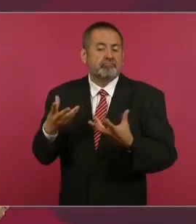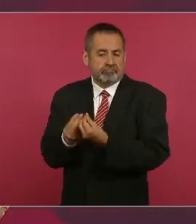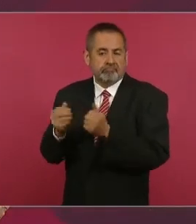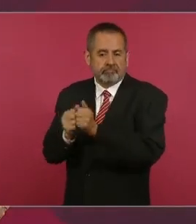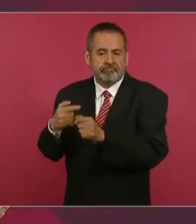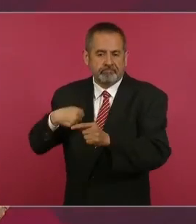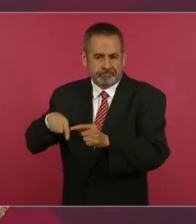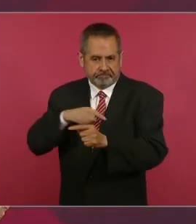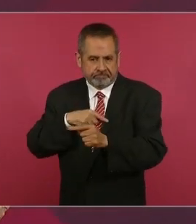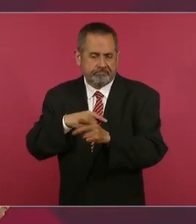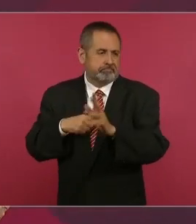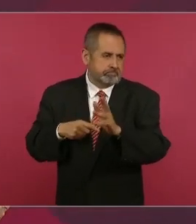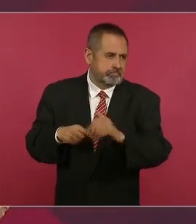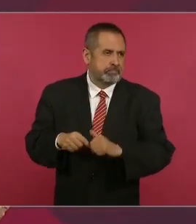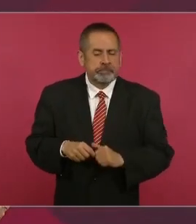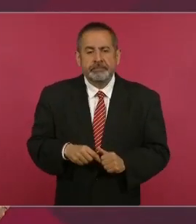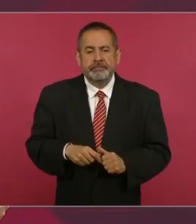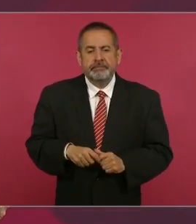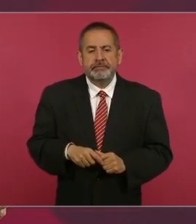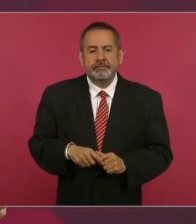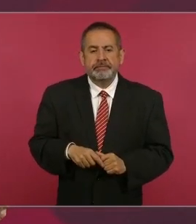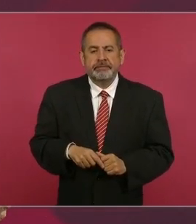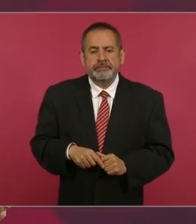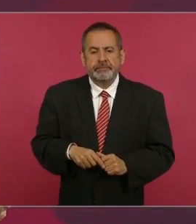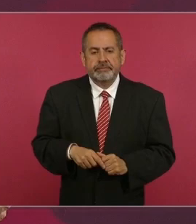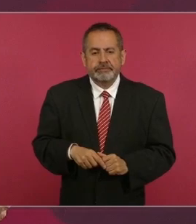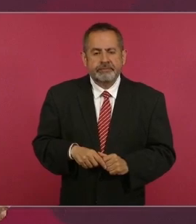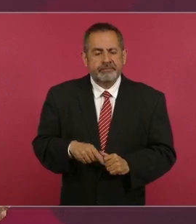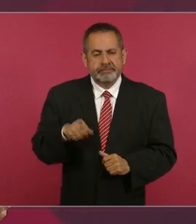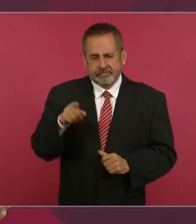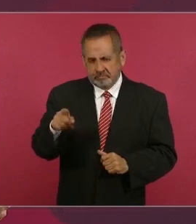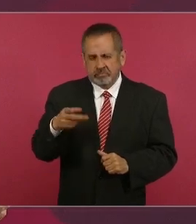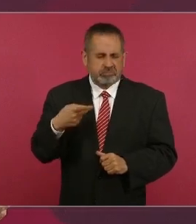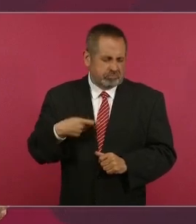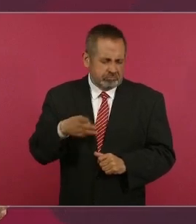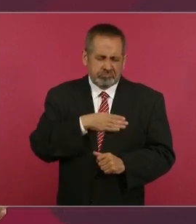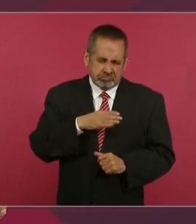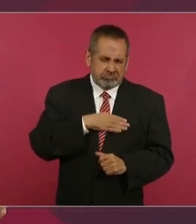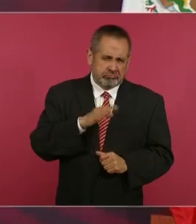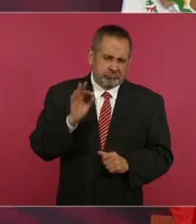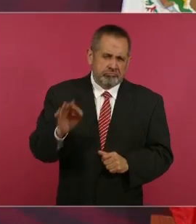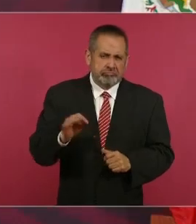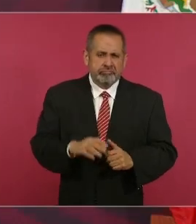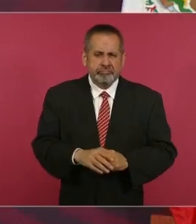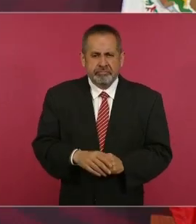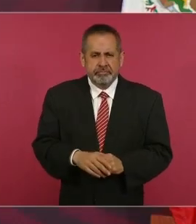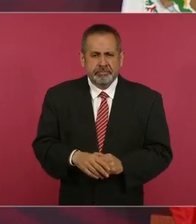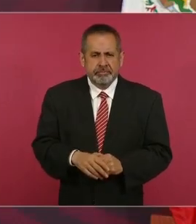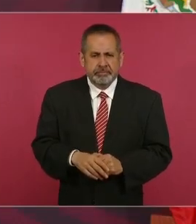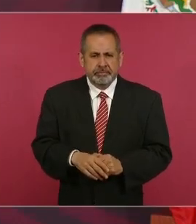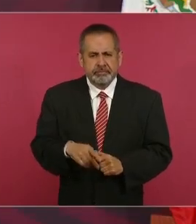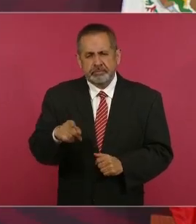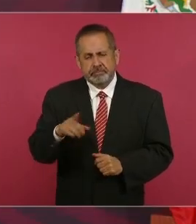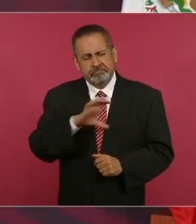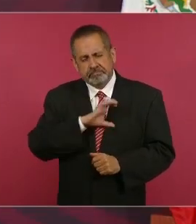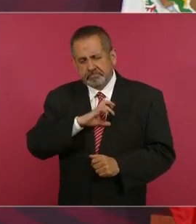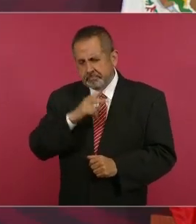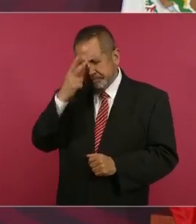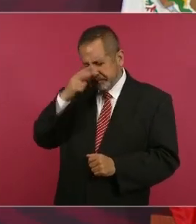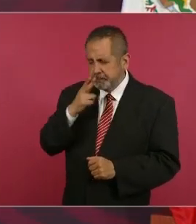Y es buena persona, ¿sí? quiere a